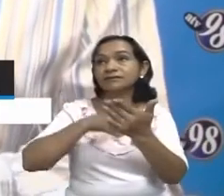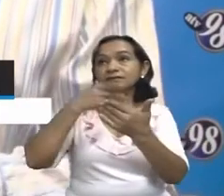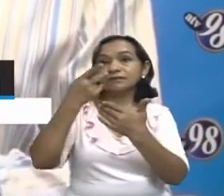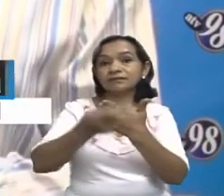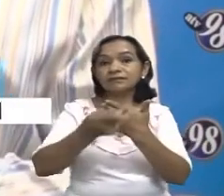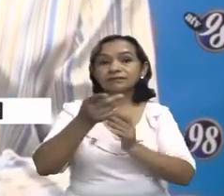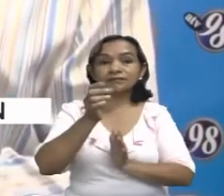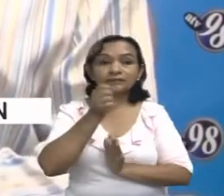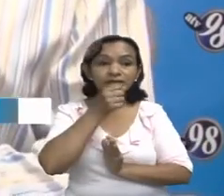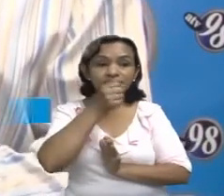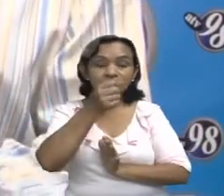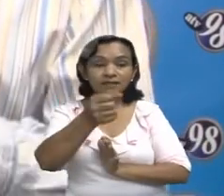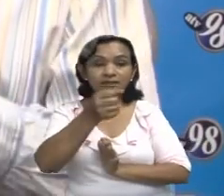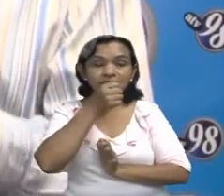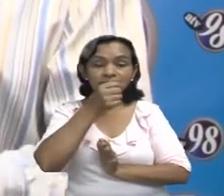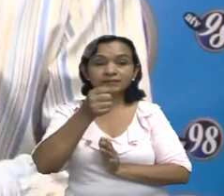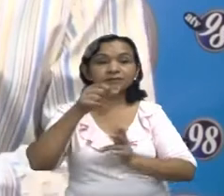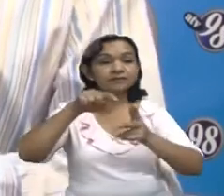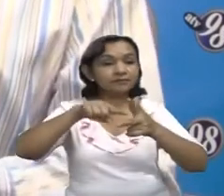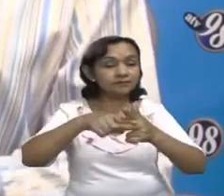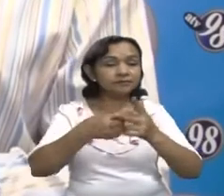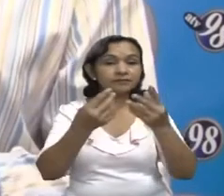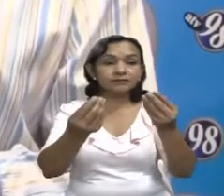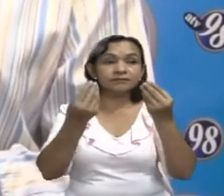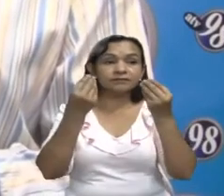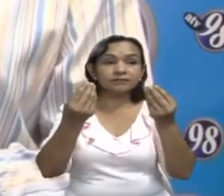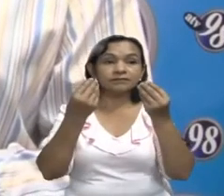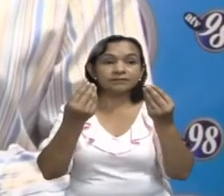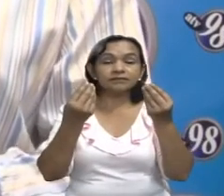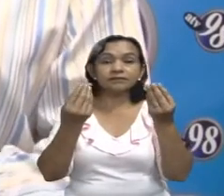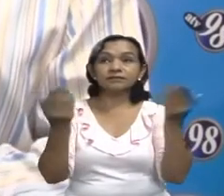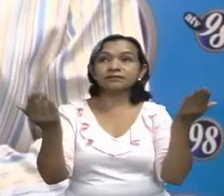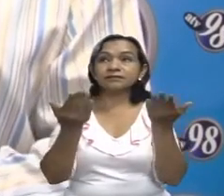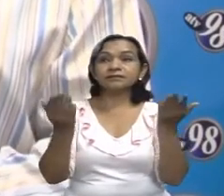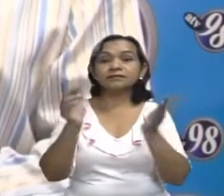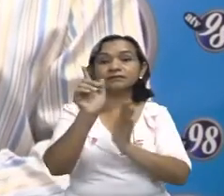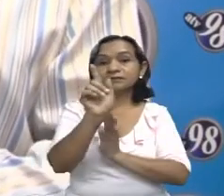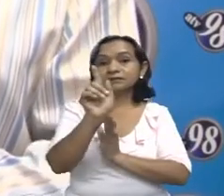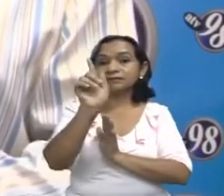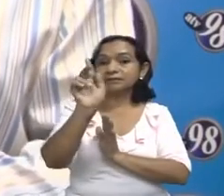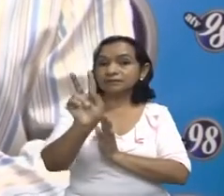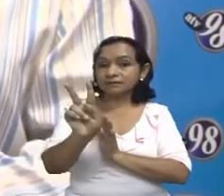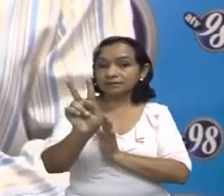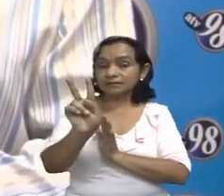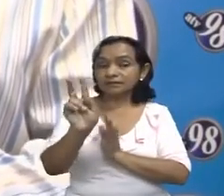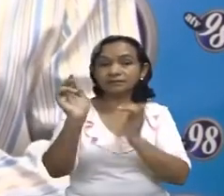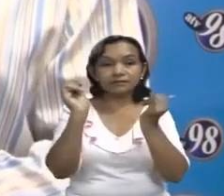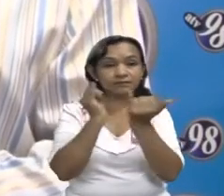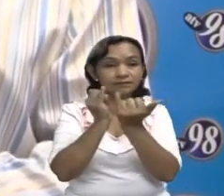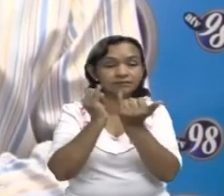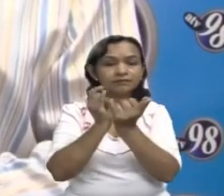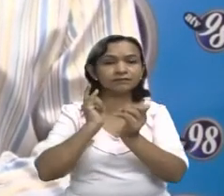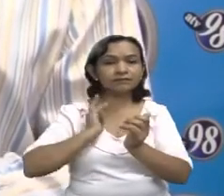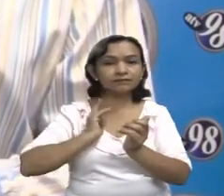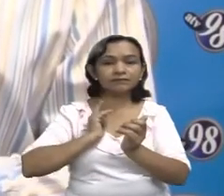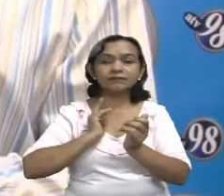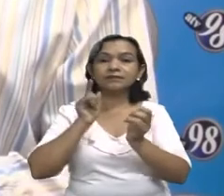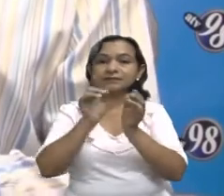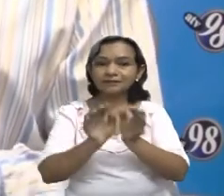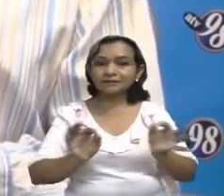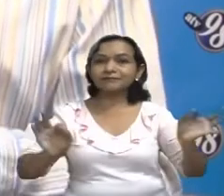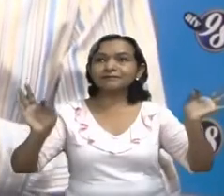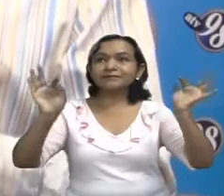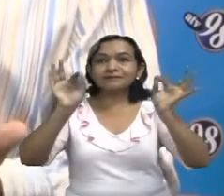entrevista. Eso ha contribuido mucho a que hoy día el canal parlamentario también tenga un peso